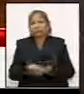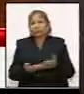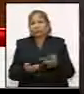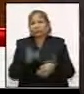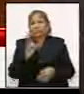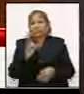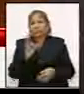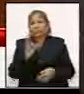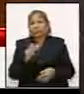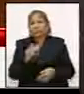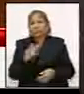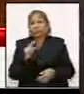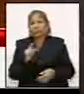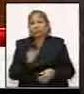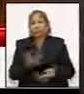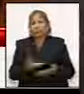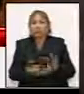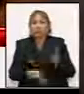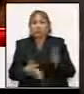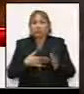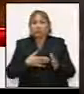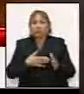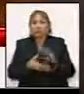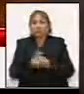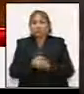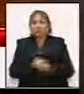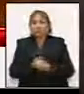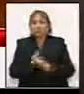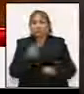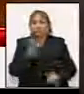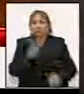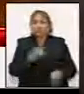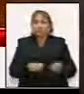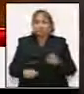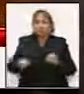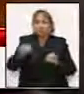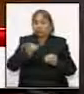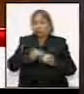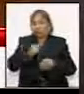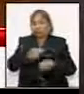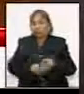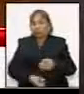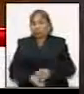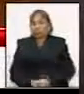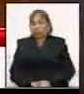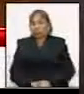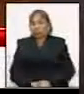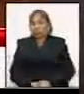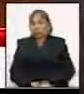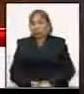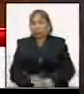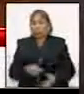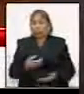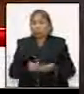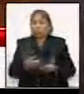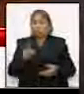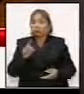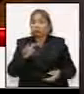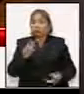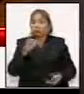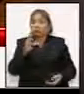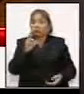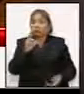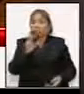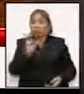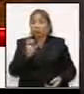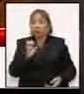millones y el día de hoy mi colega Araos ha manifestado que incrementa más presupuesto. Para efectuar el nombramiento de 1.206